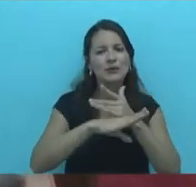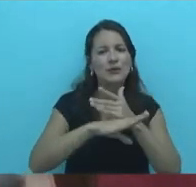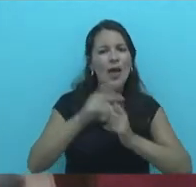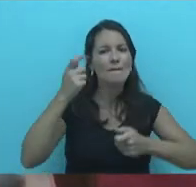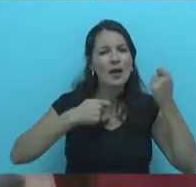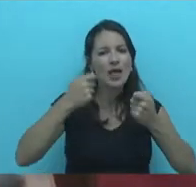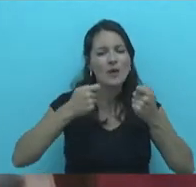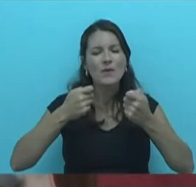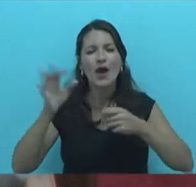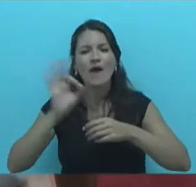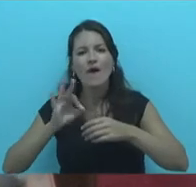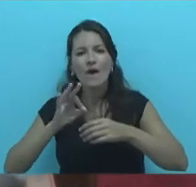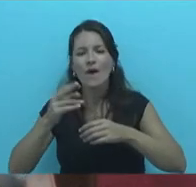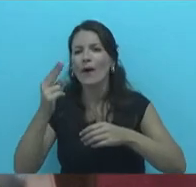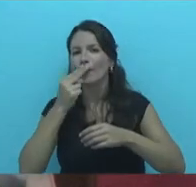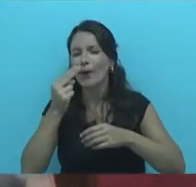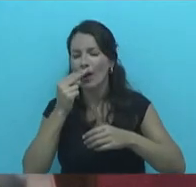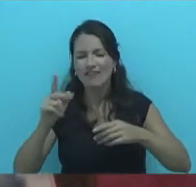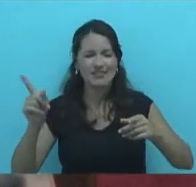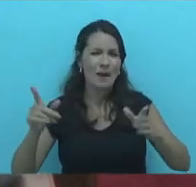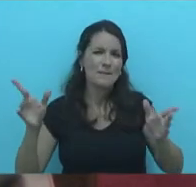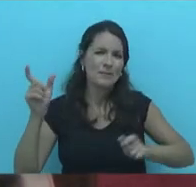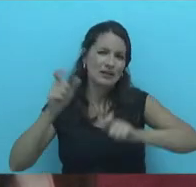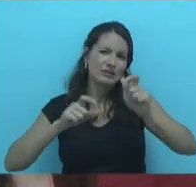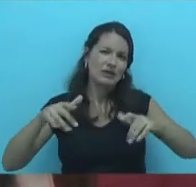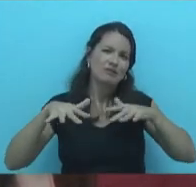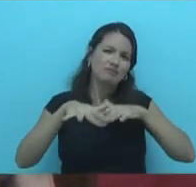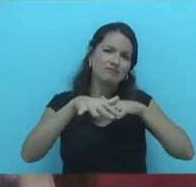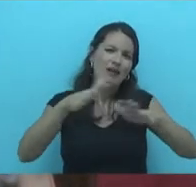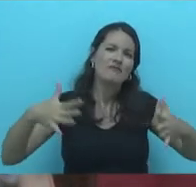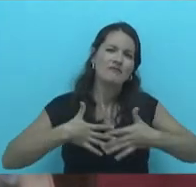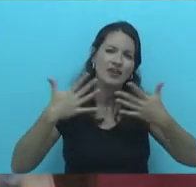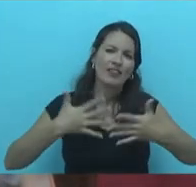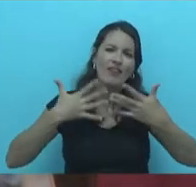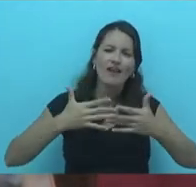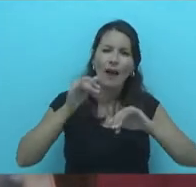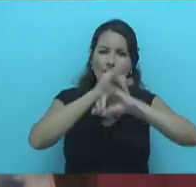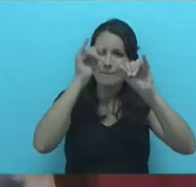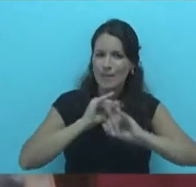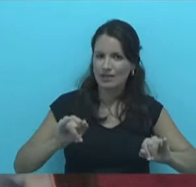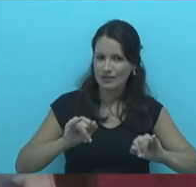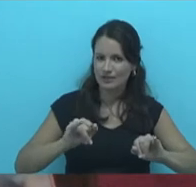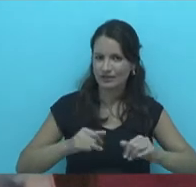y en la ciudad de La Paz en Bolivia para festejar la paz.